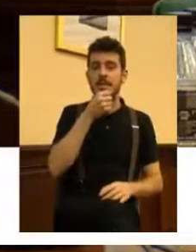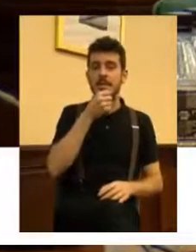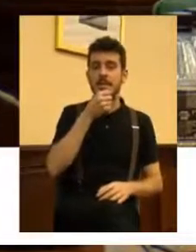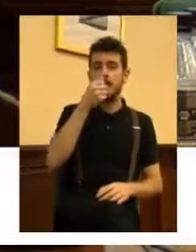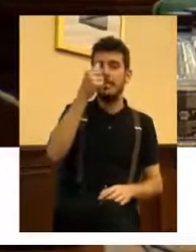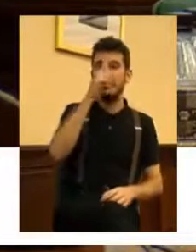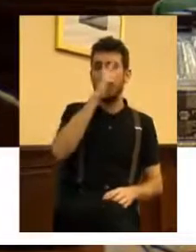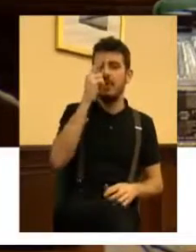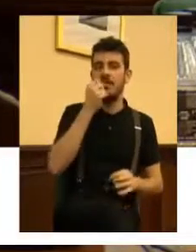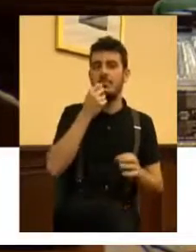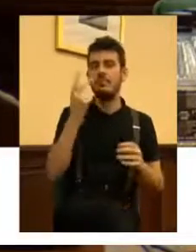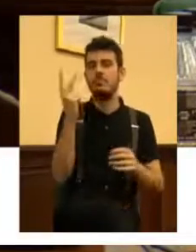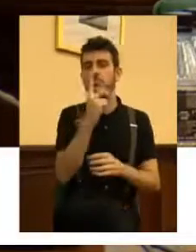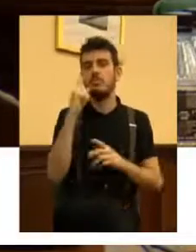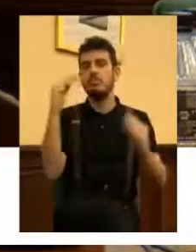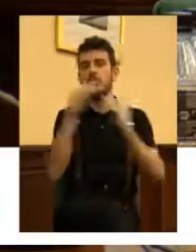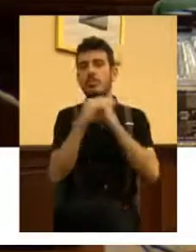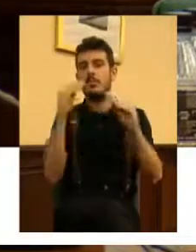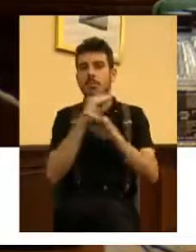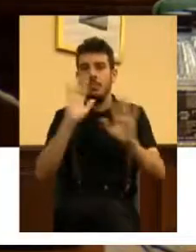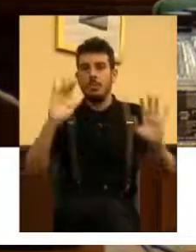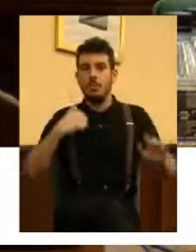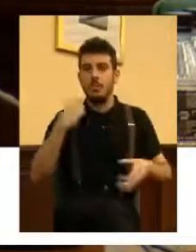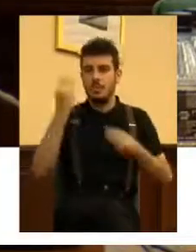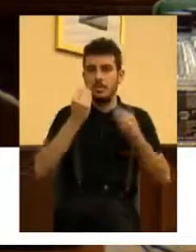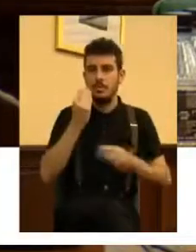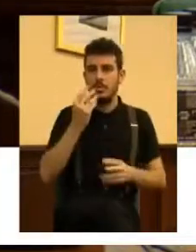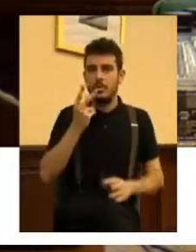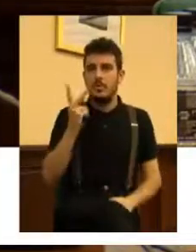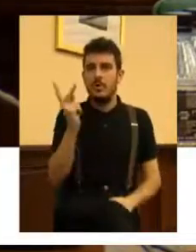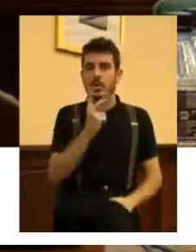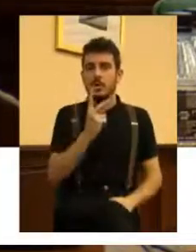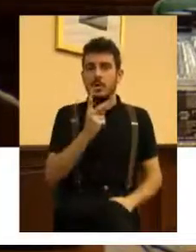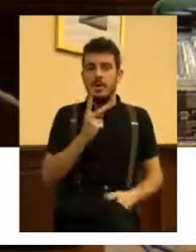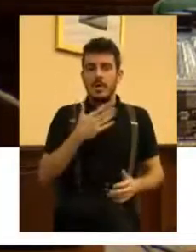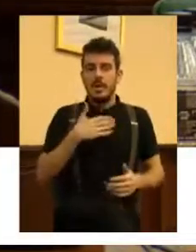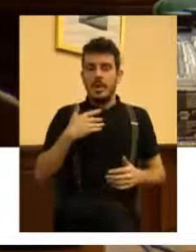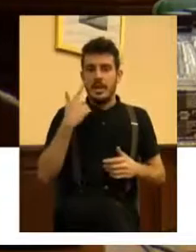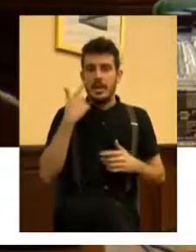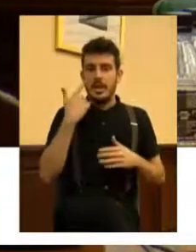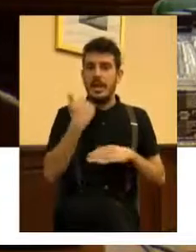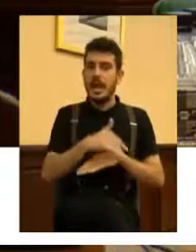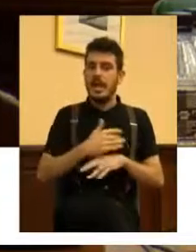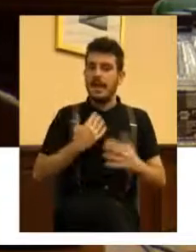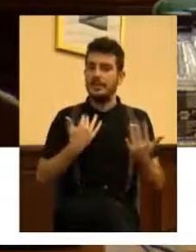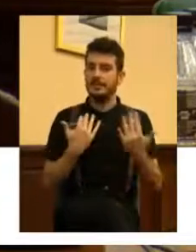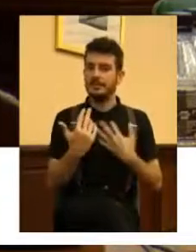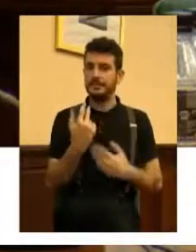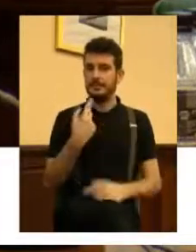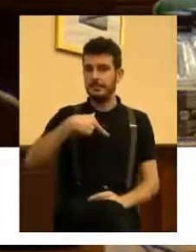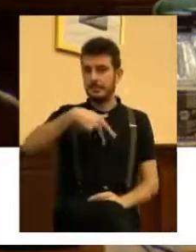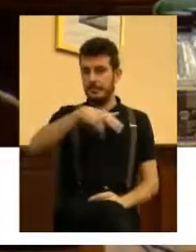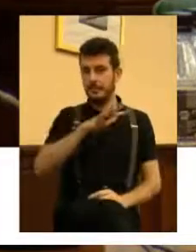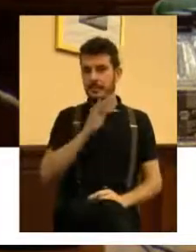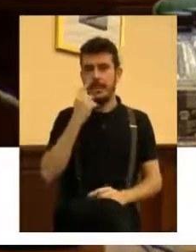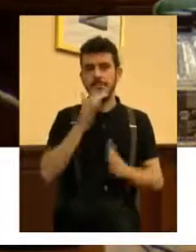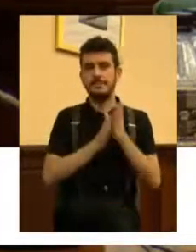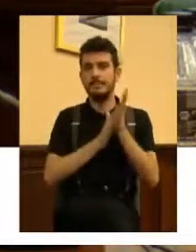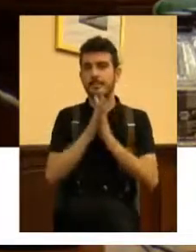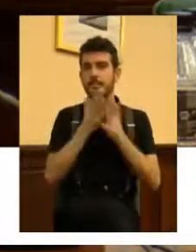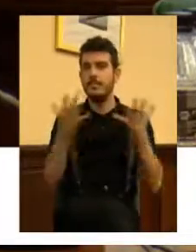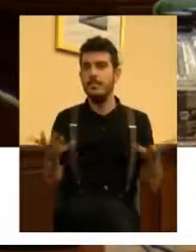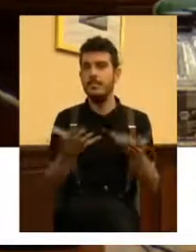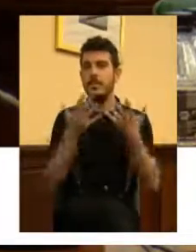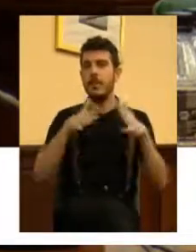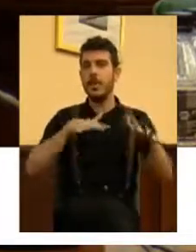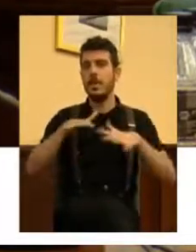Madrid. Hombre, yo quiero pensar que ustedes están de acuerdo con peatonalizaciones, con promover la movilidad